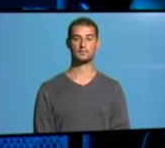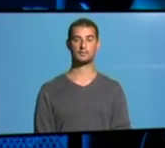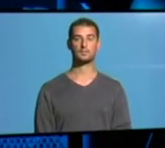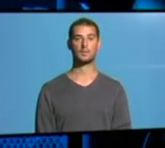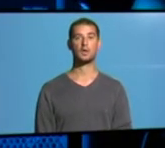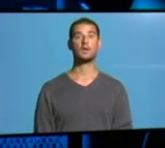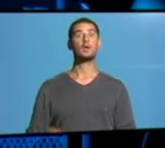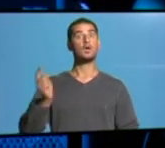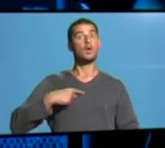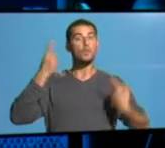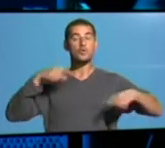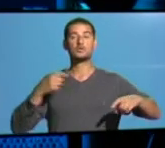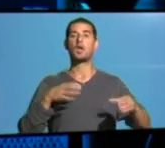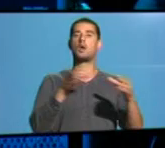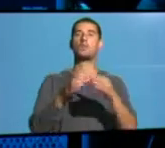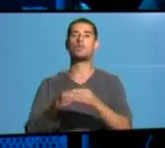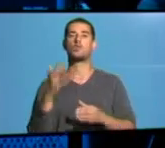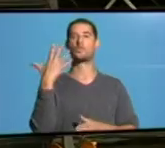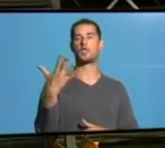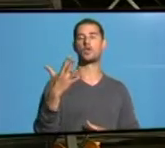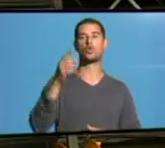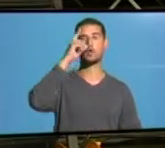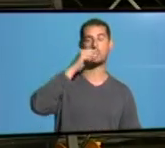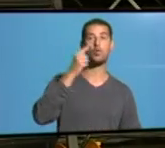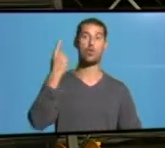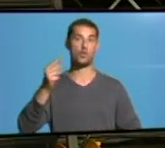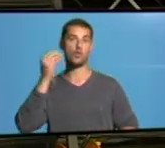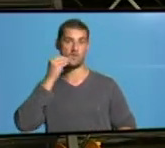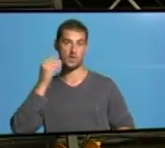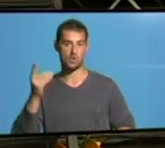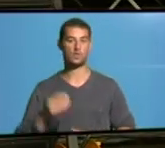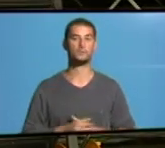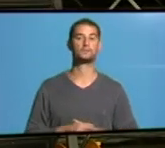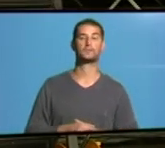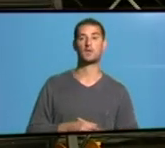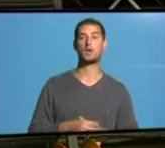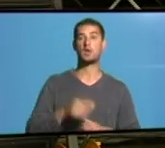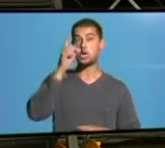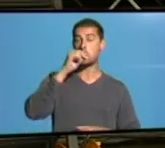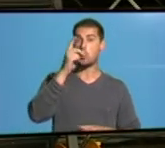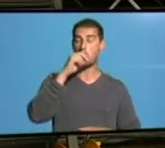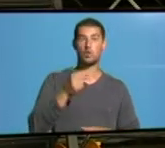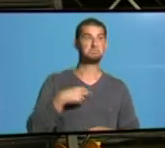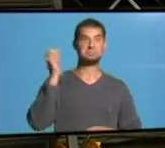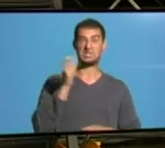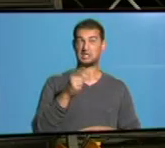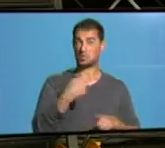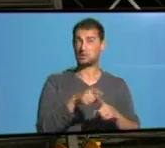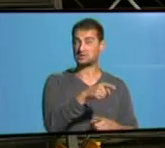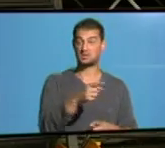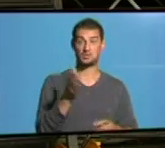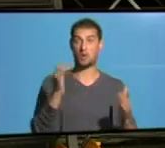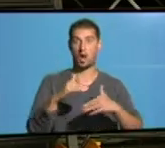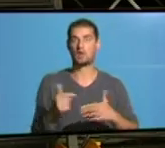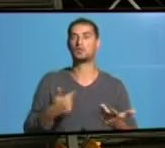A nota musical puxeron a 5 grupos de Lugo e 2 de Ferrol. En Lugo nos suelen hacer cosas así y nos parece genial, pues, por todo lo que representa,